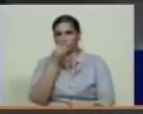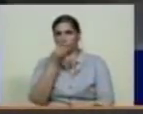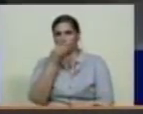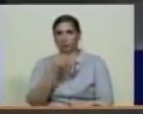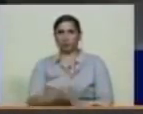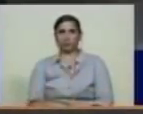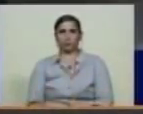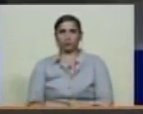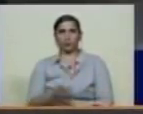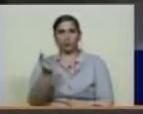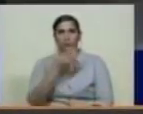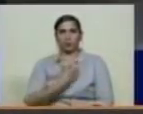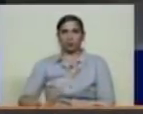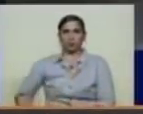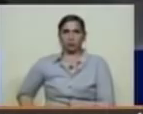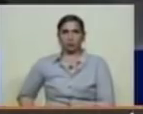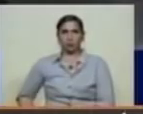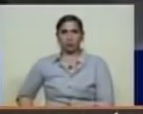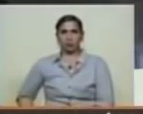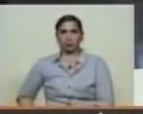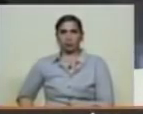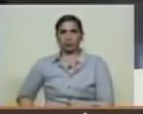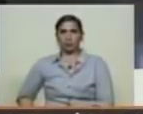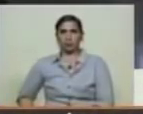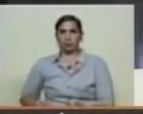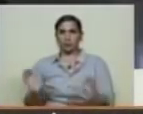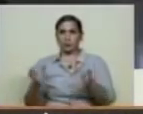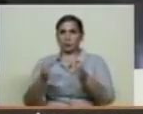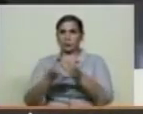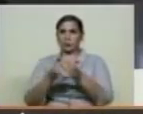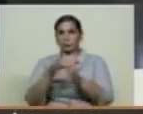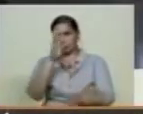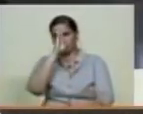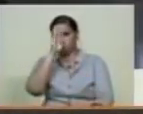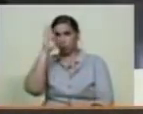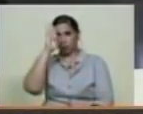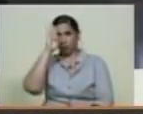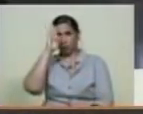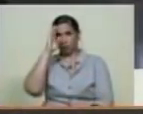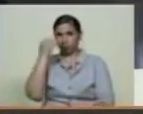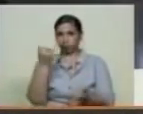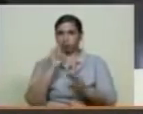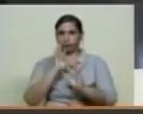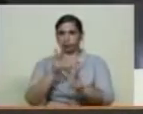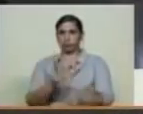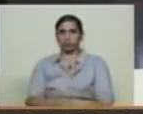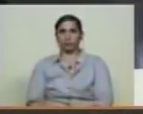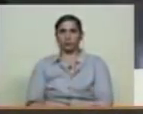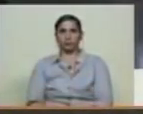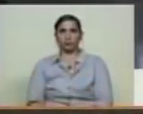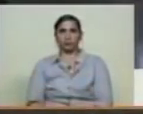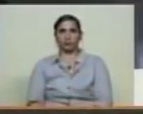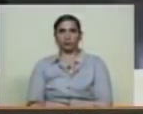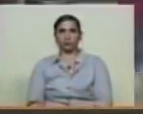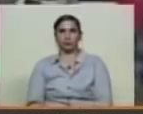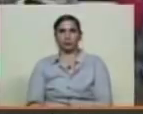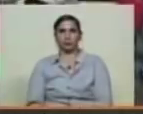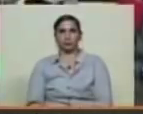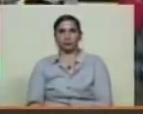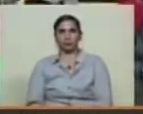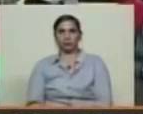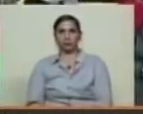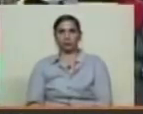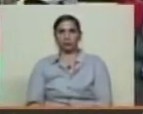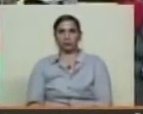Miraflores. El vicepresidente de la tolda política más grande de América Latina, Diosdado Cabello Rondón, ofrece estas declaraciones. Vamos a escucharlo. Fuerte, una